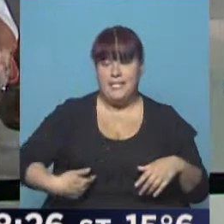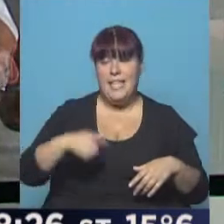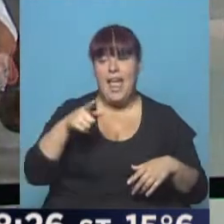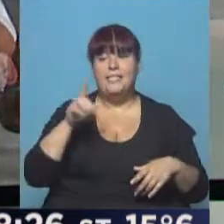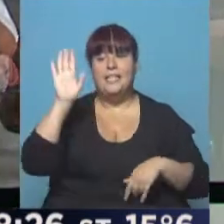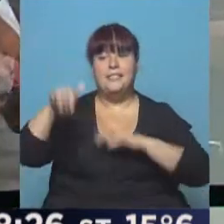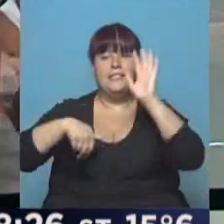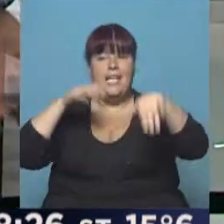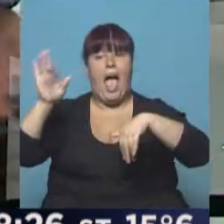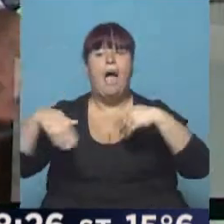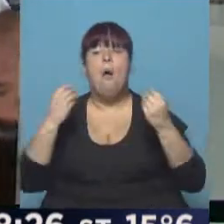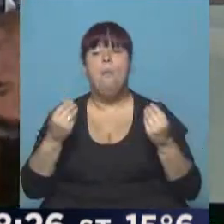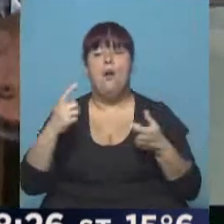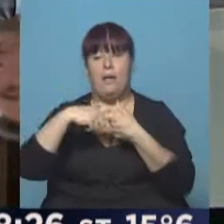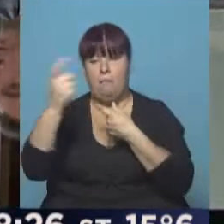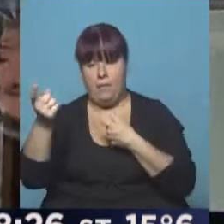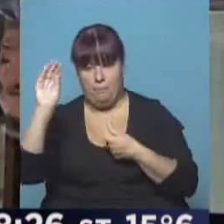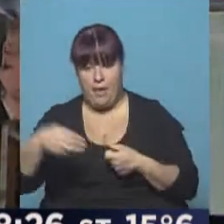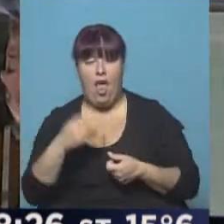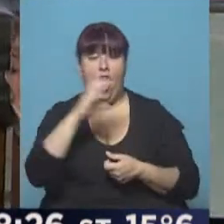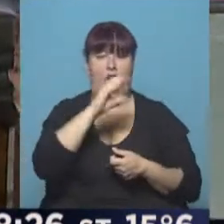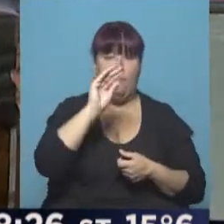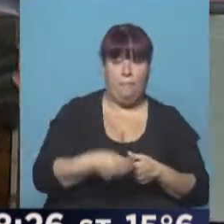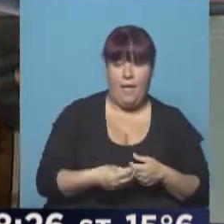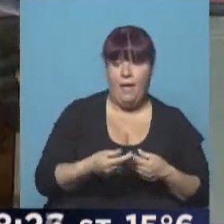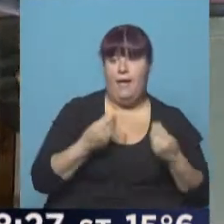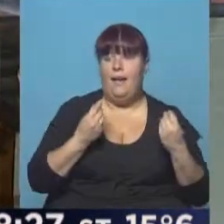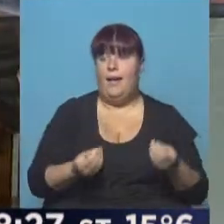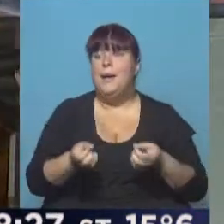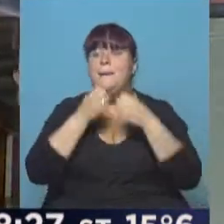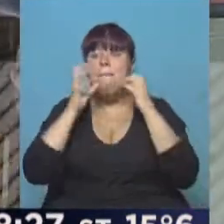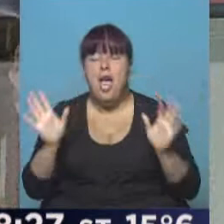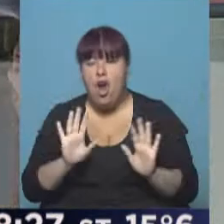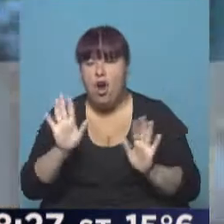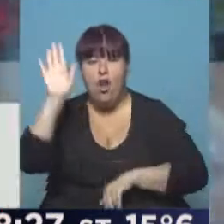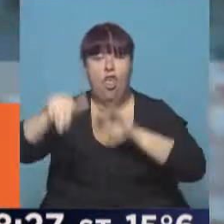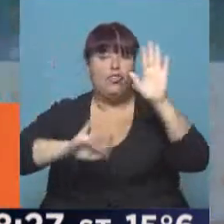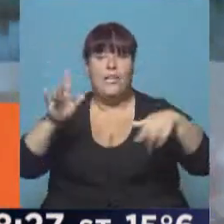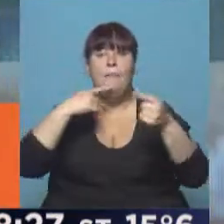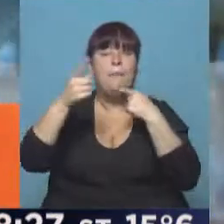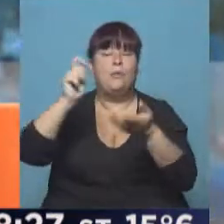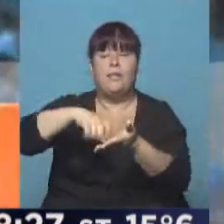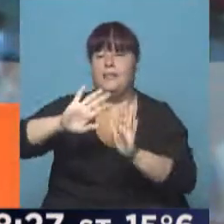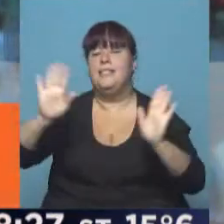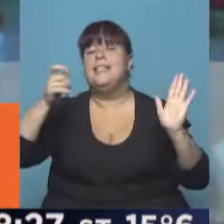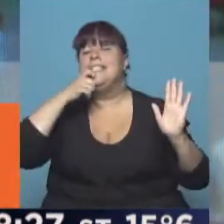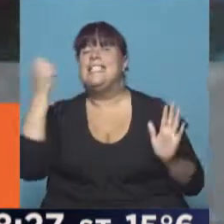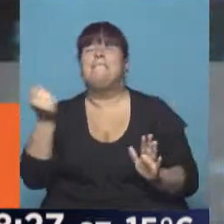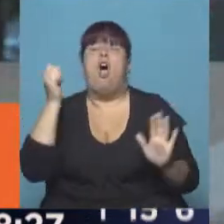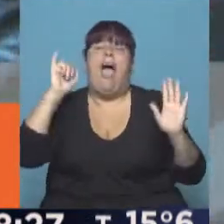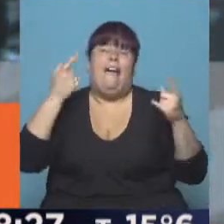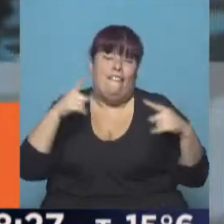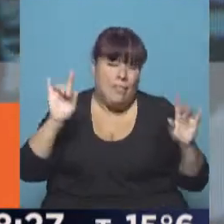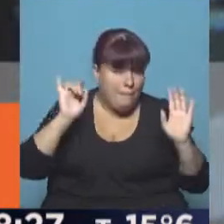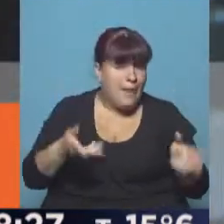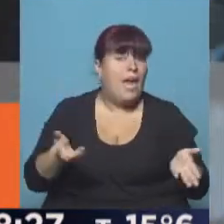es a convocarlos, porque el Brexit lo pierden, Colombia lo pierde. Mejor no convocar muchos referéndums, salvo que sea imprescindible.